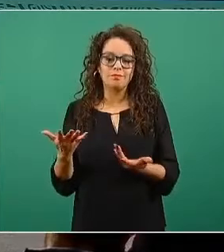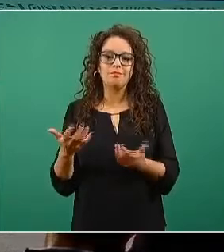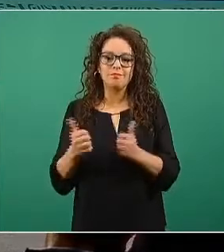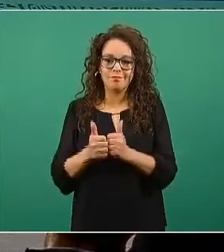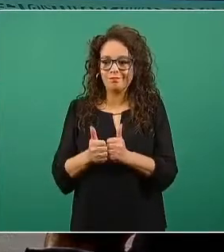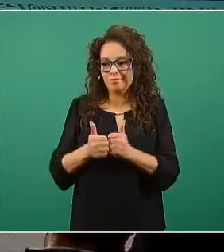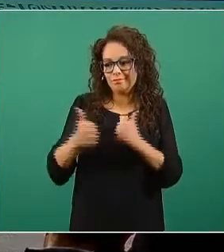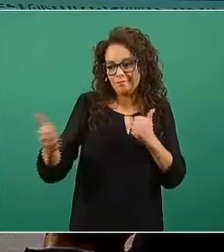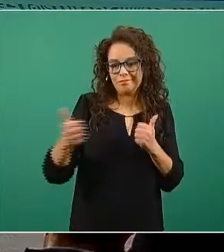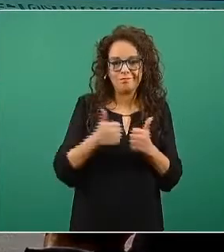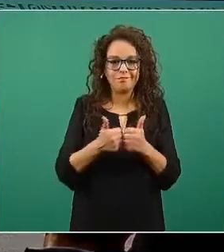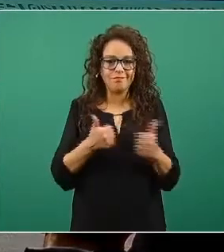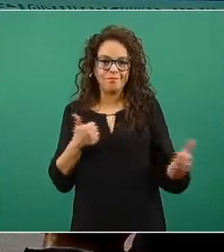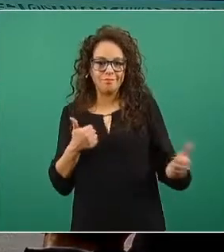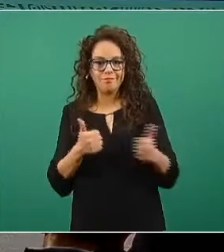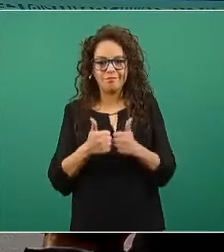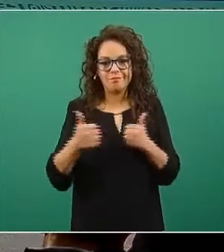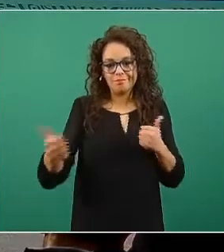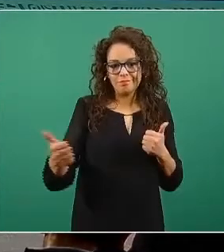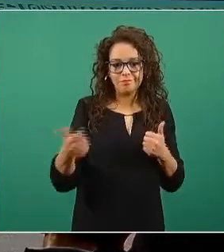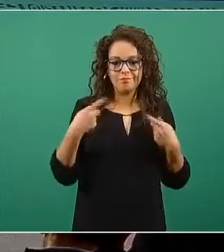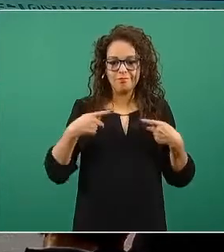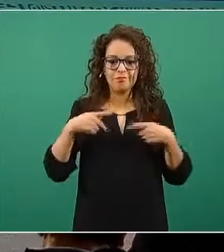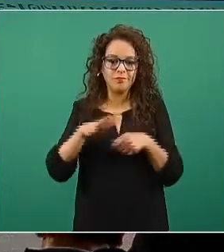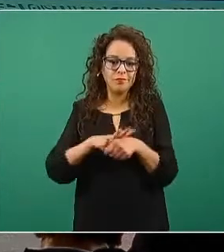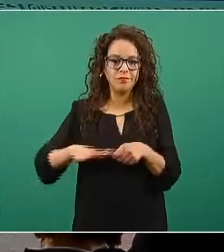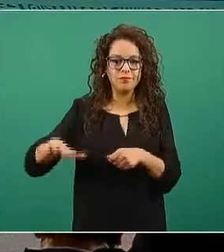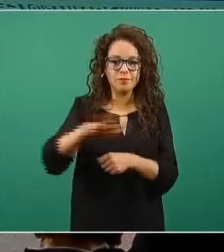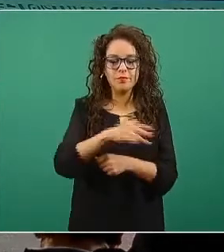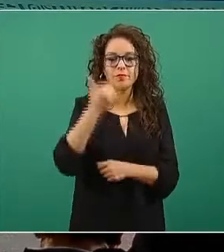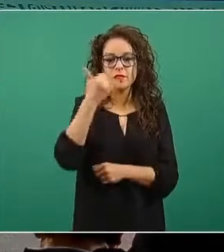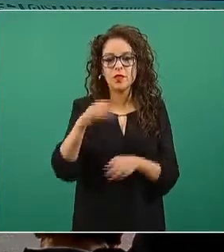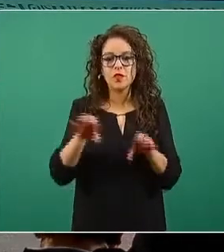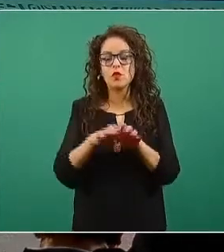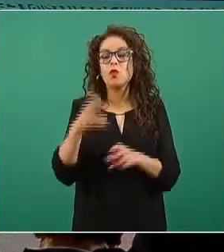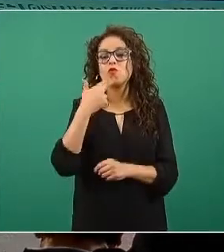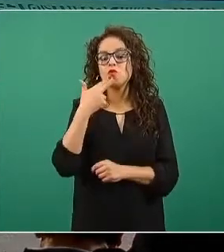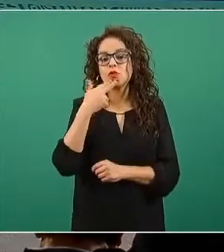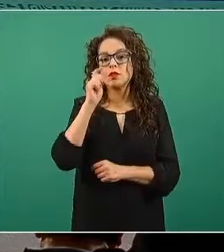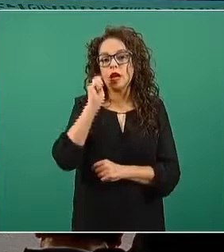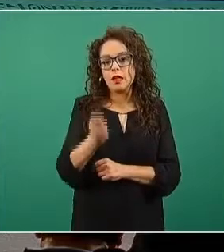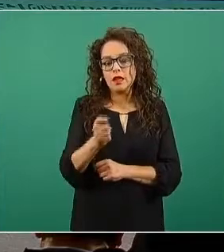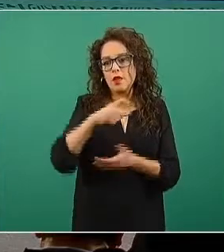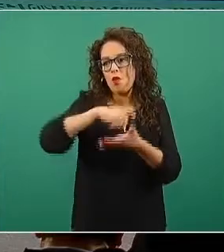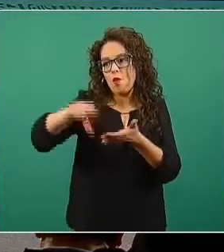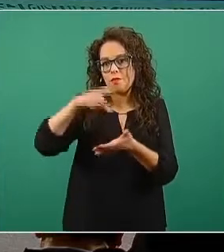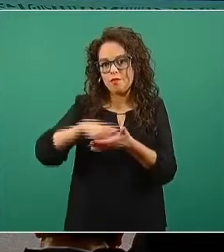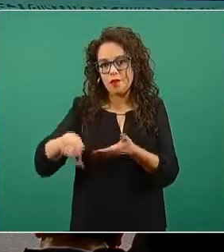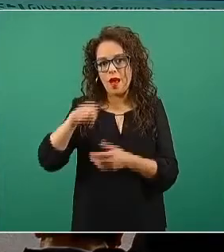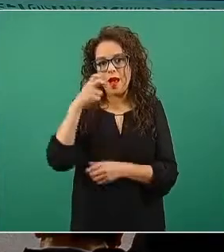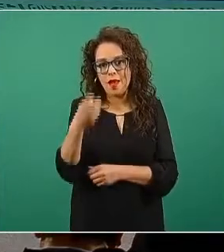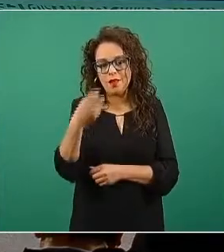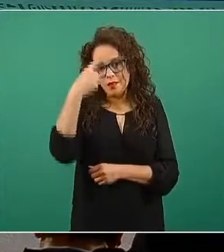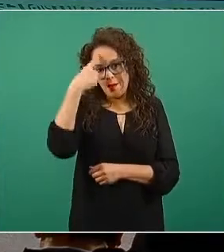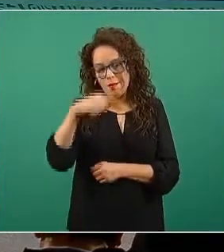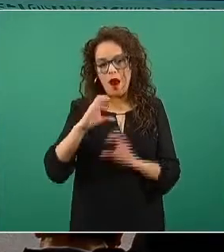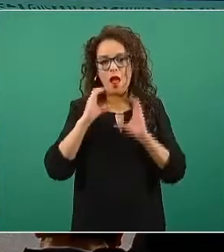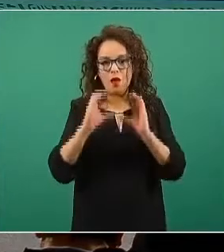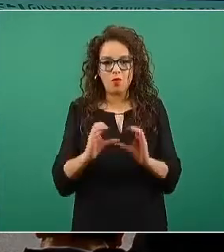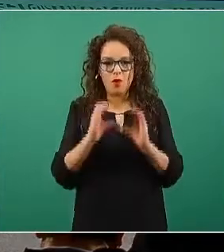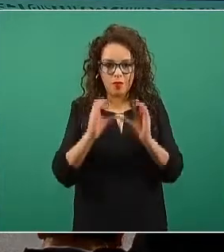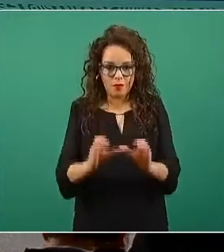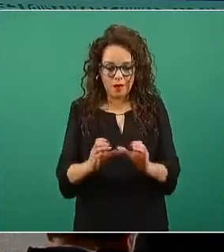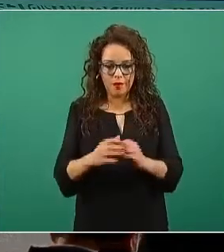y de los obstáculos para acceder a los métodos anticonceptivos. Entonces, con estas